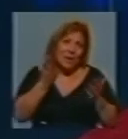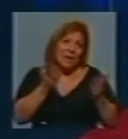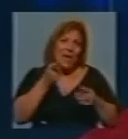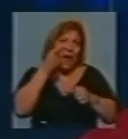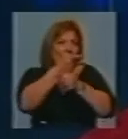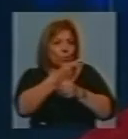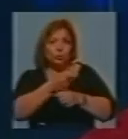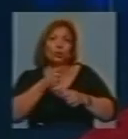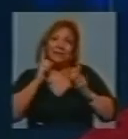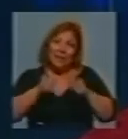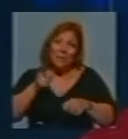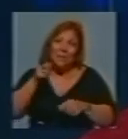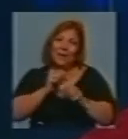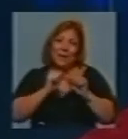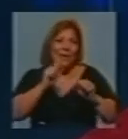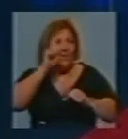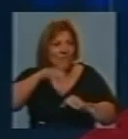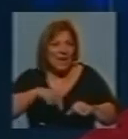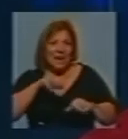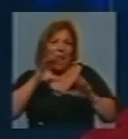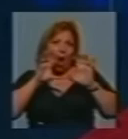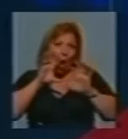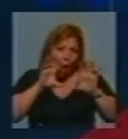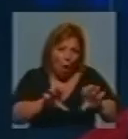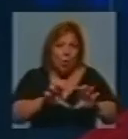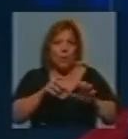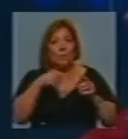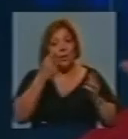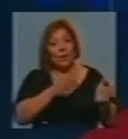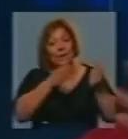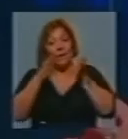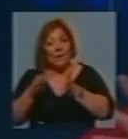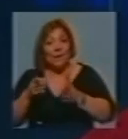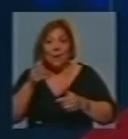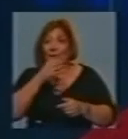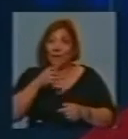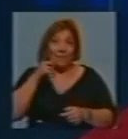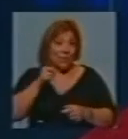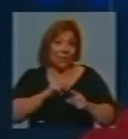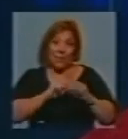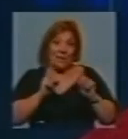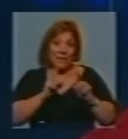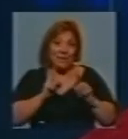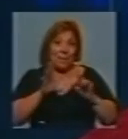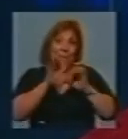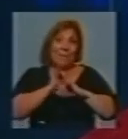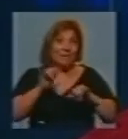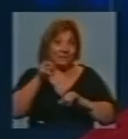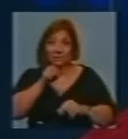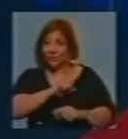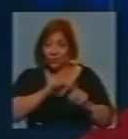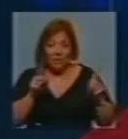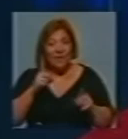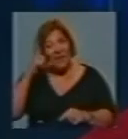a la oposición de generar el odio, pero por otro lado su jerga y su retórica tampoco es muy, muy pacifista. Sí, difícil decir de